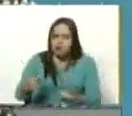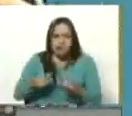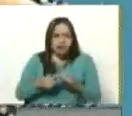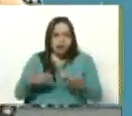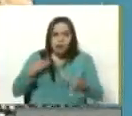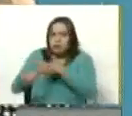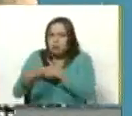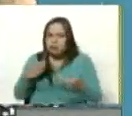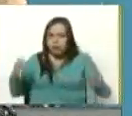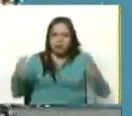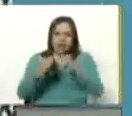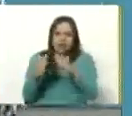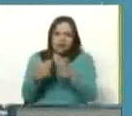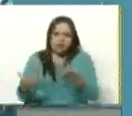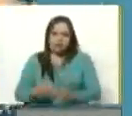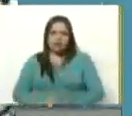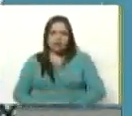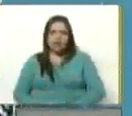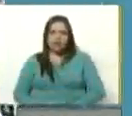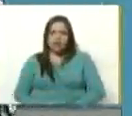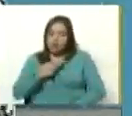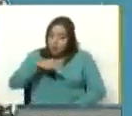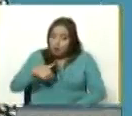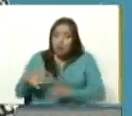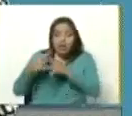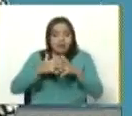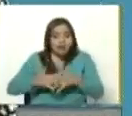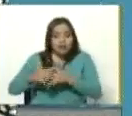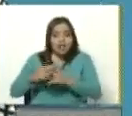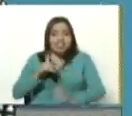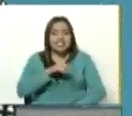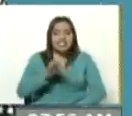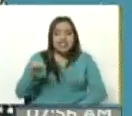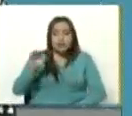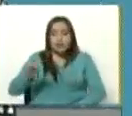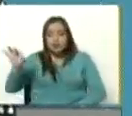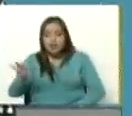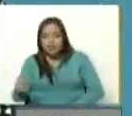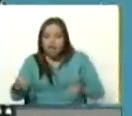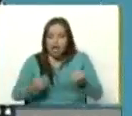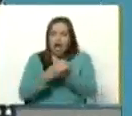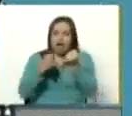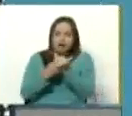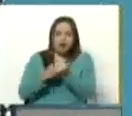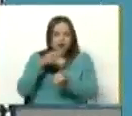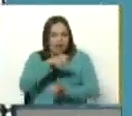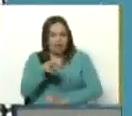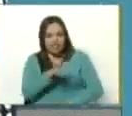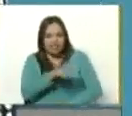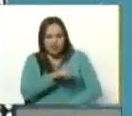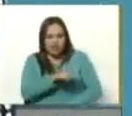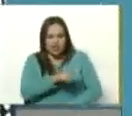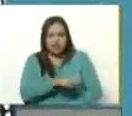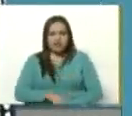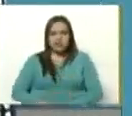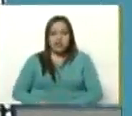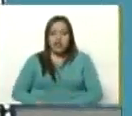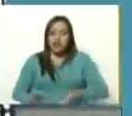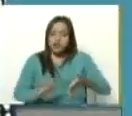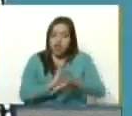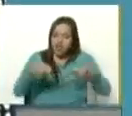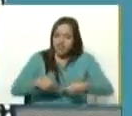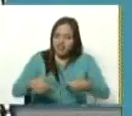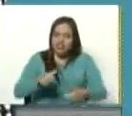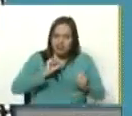y también estamos 100% solidarios en su lucha en contra de nuestro gobierno que